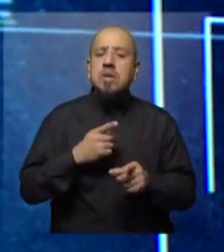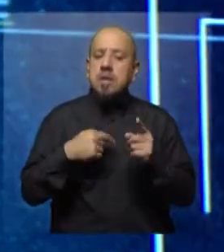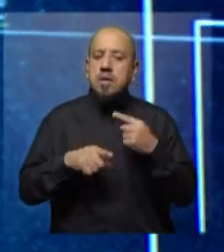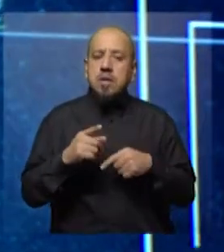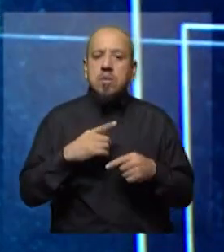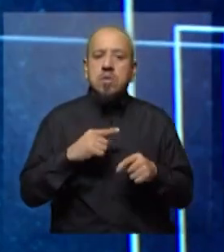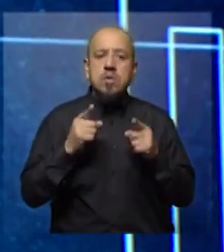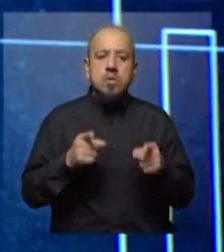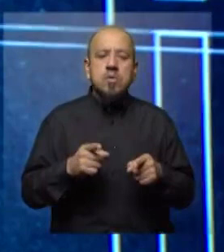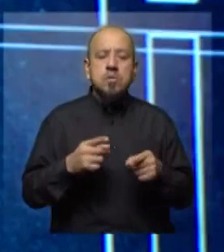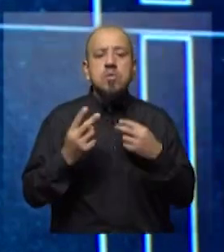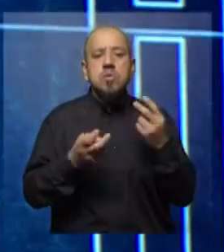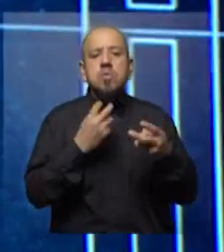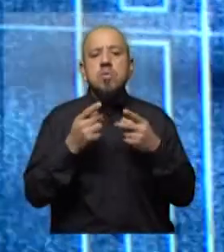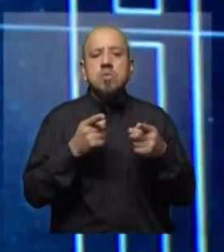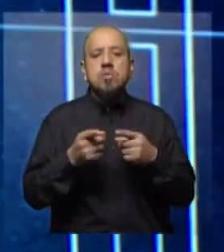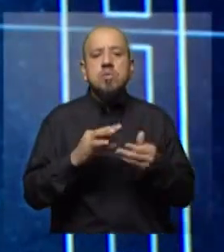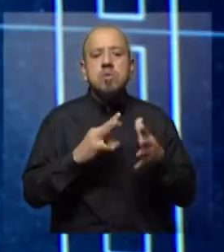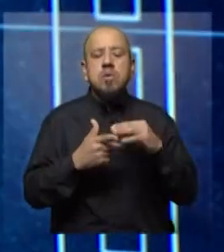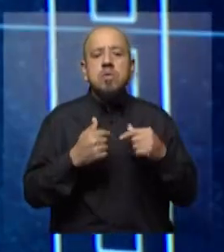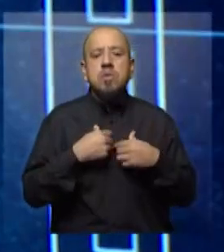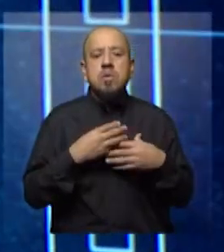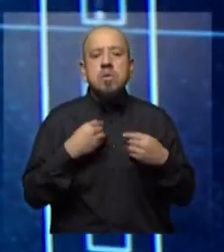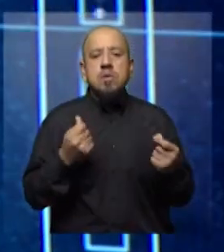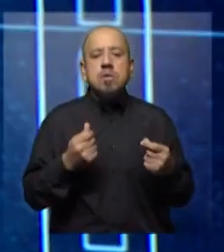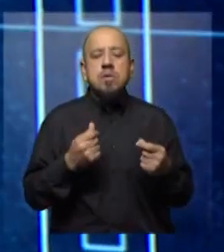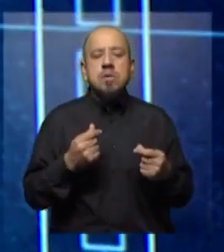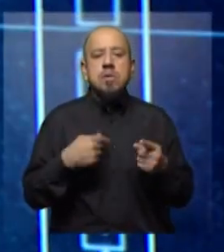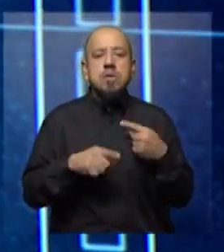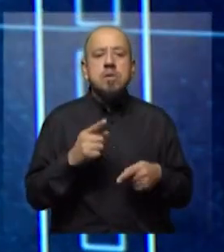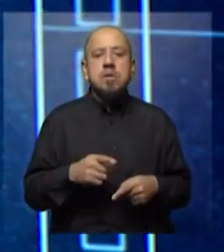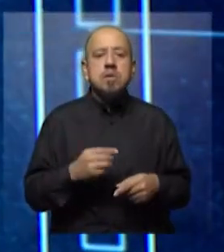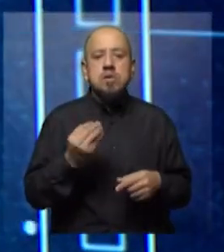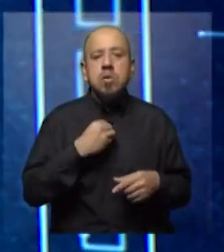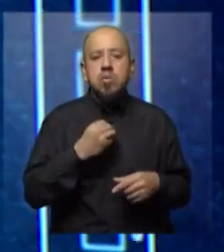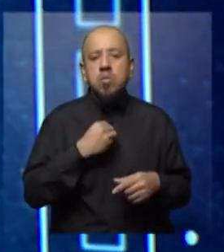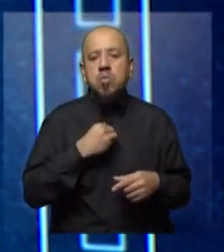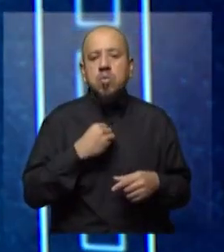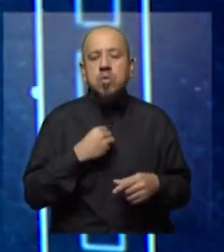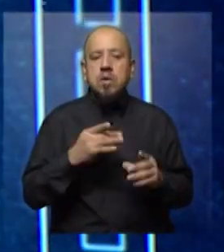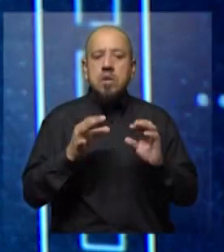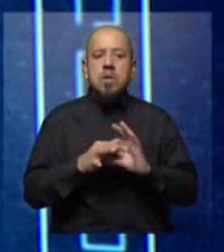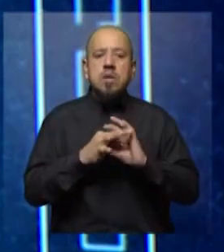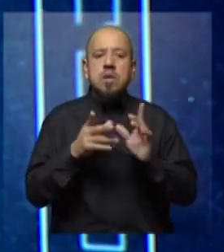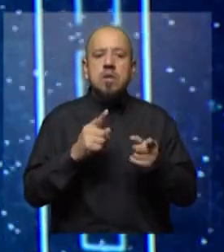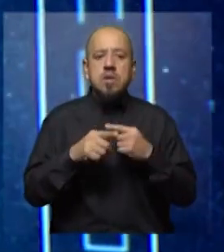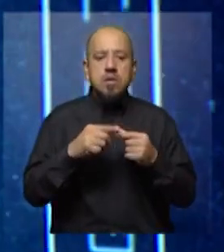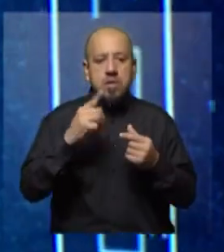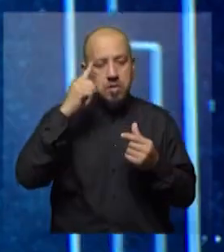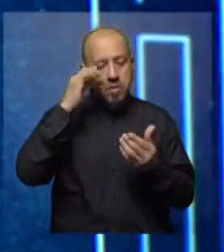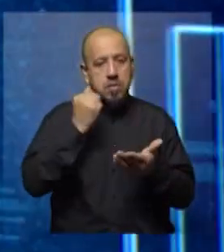que ver con eso con la búsqueda de un modo de ser y de sentir de voluntades libres de prejuicios